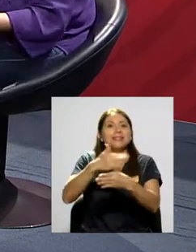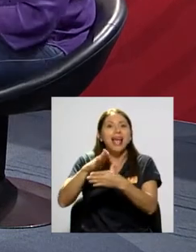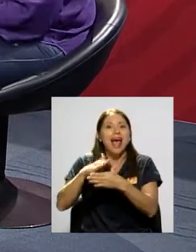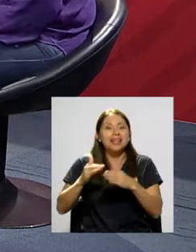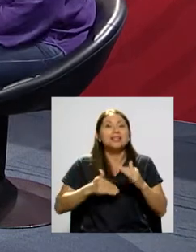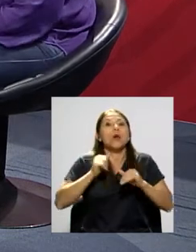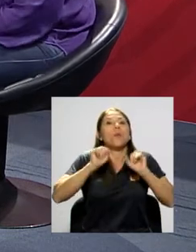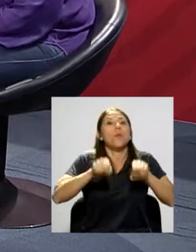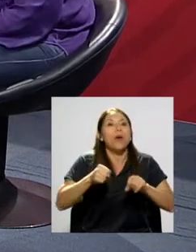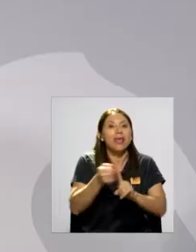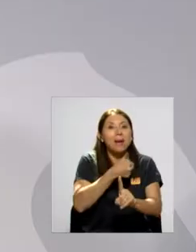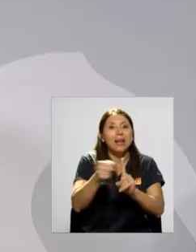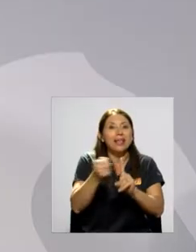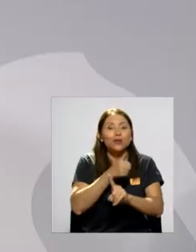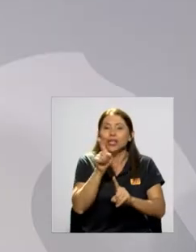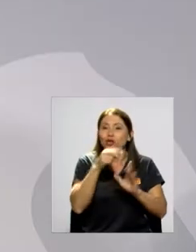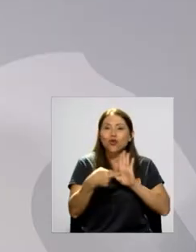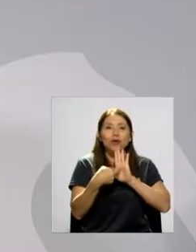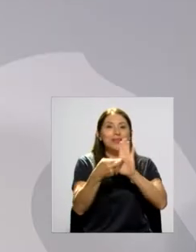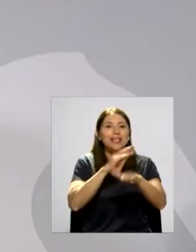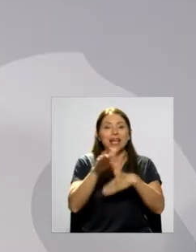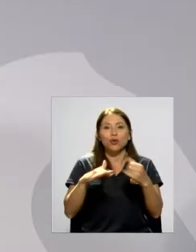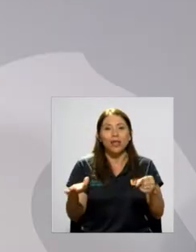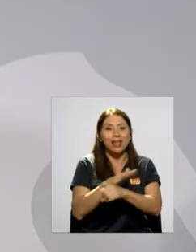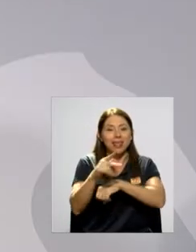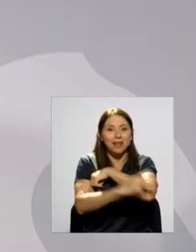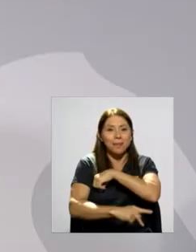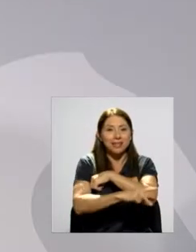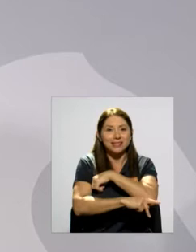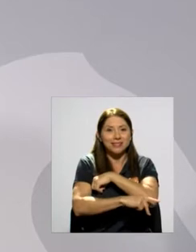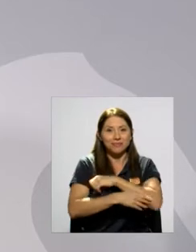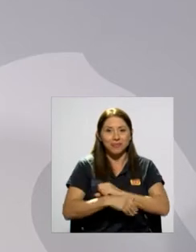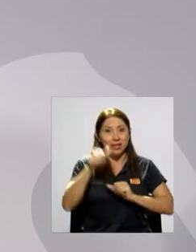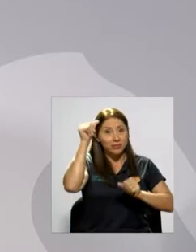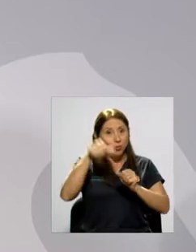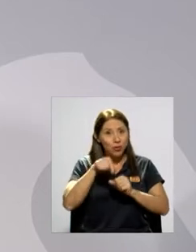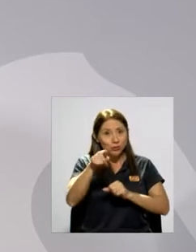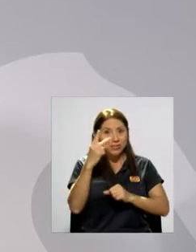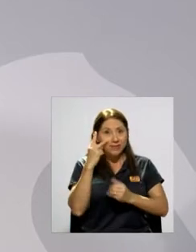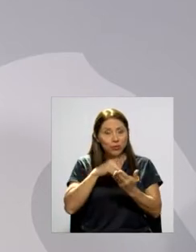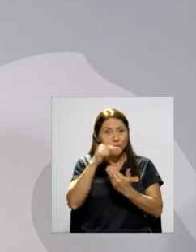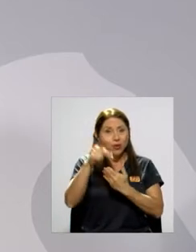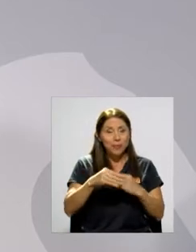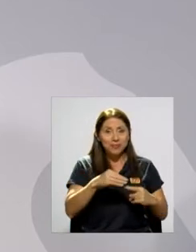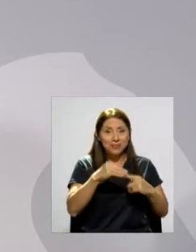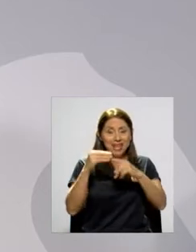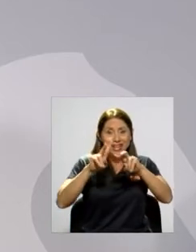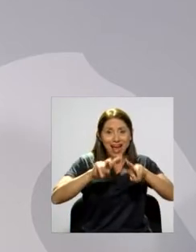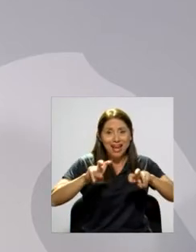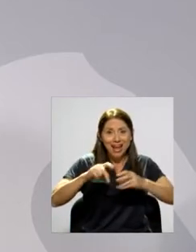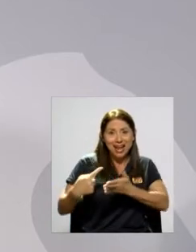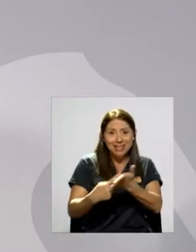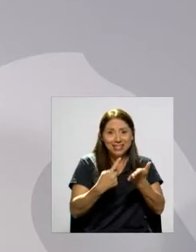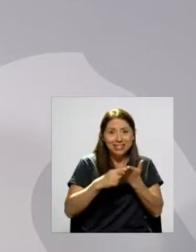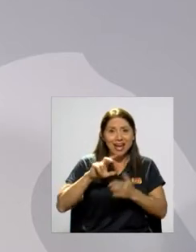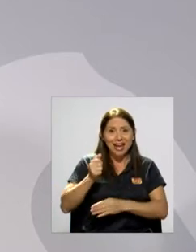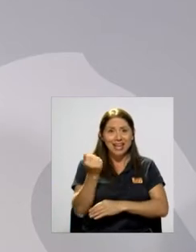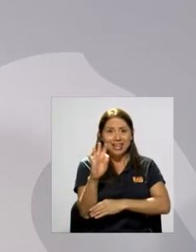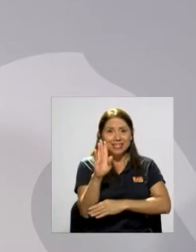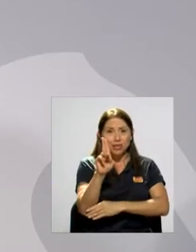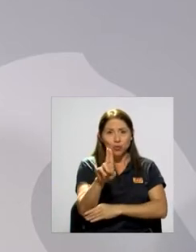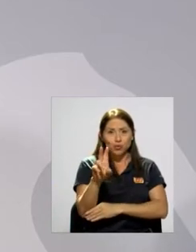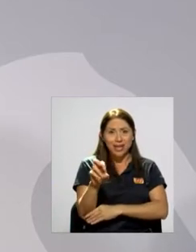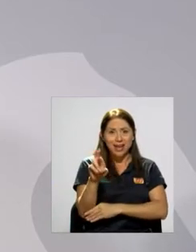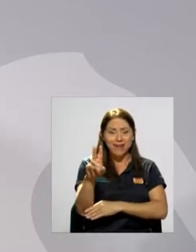de la totalidad del país. Recuerde que usted está viendo un programa especial de análisis del canal 15 UCR en donde hacemos televisión